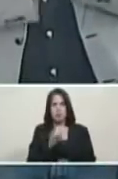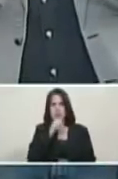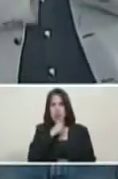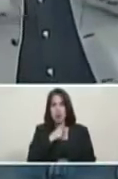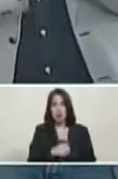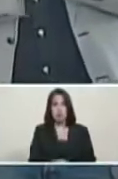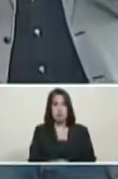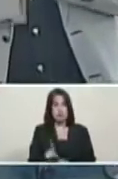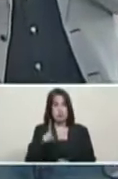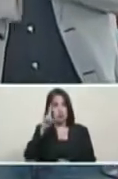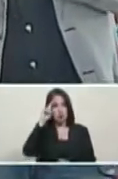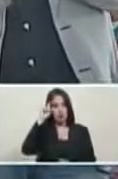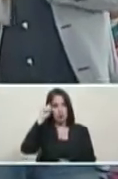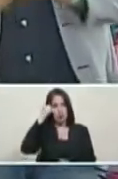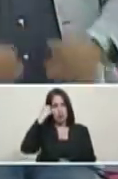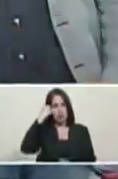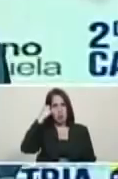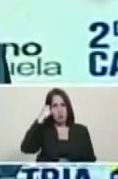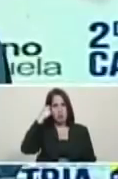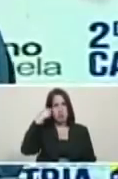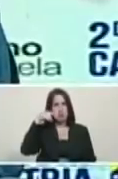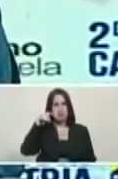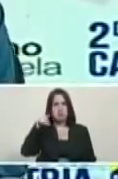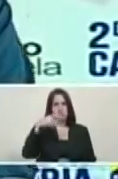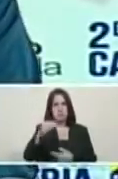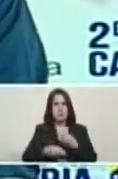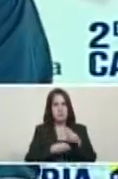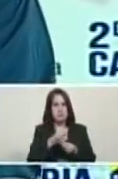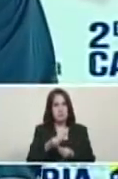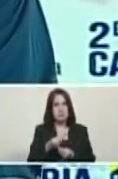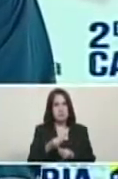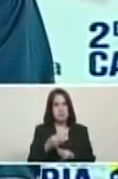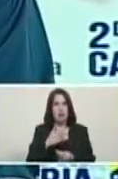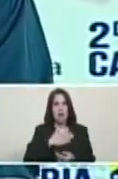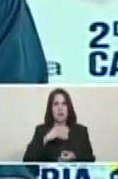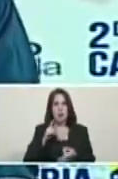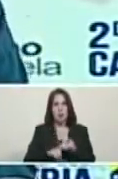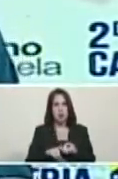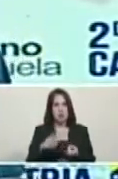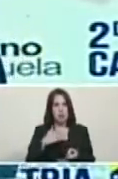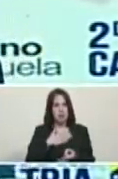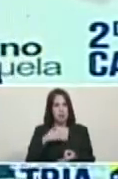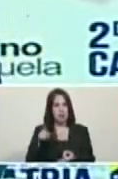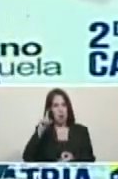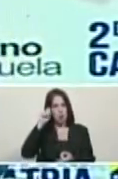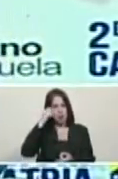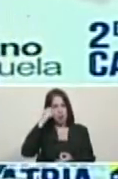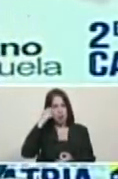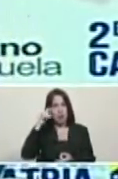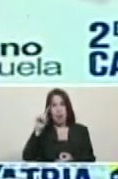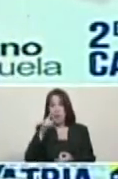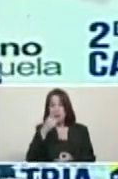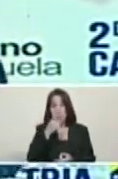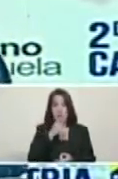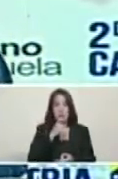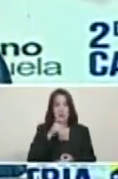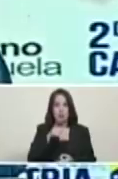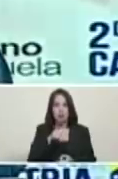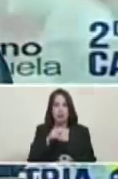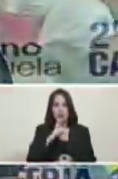Israel? Israel fue el que nos hizo a nosotros, a Silvia y a mí. ¿Te acuerdas, Silvia? Las primeras entrevistas de